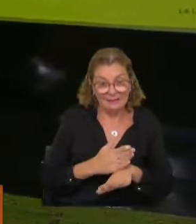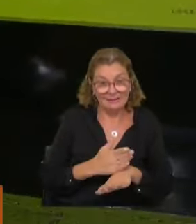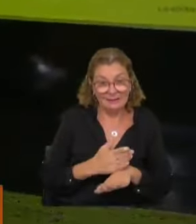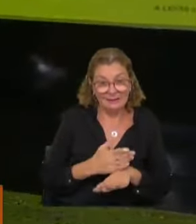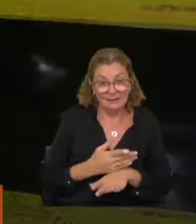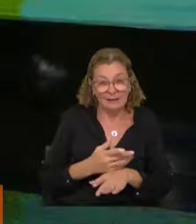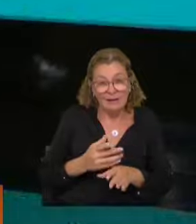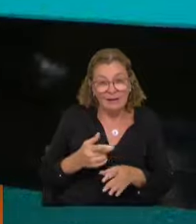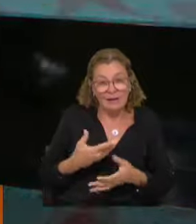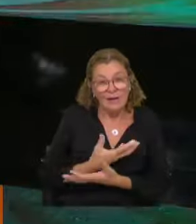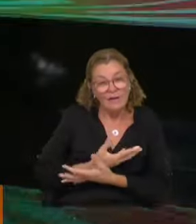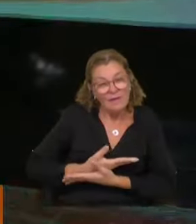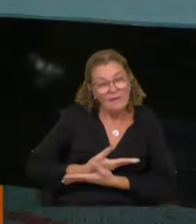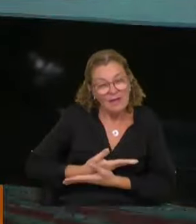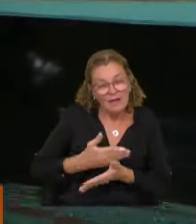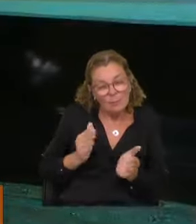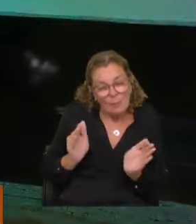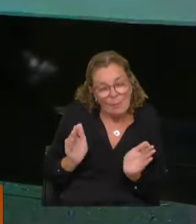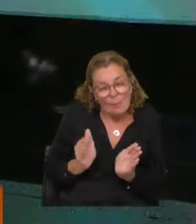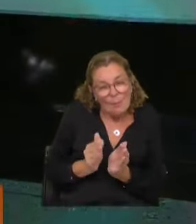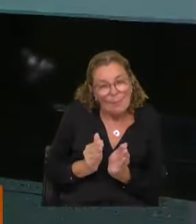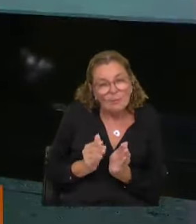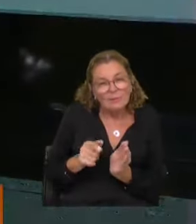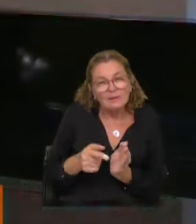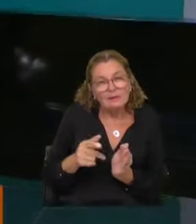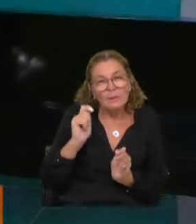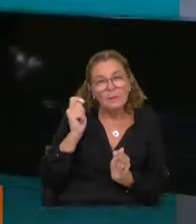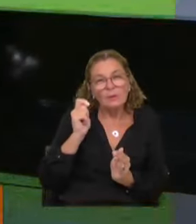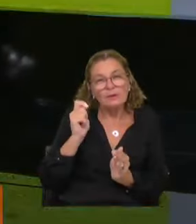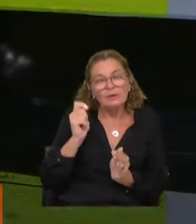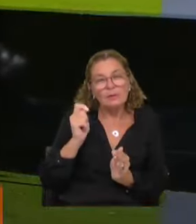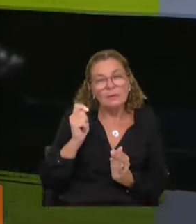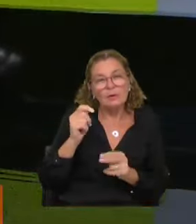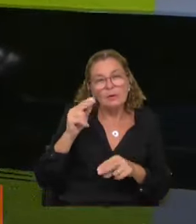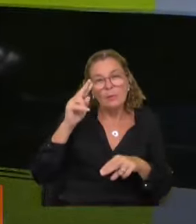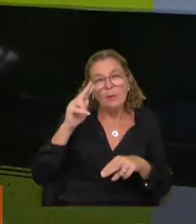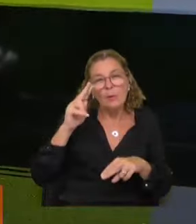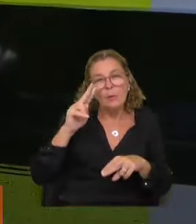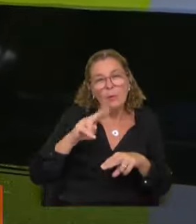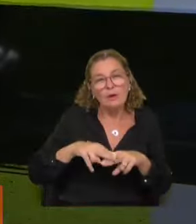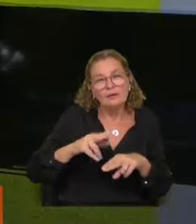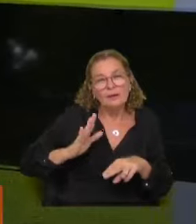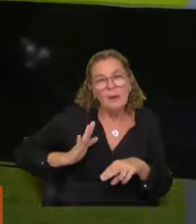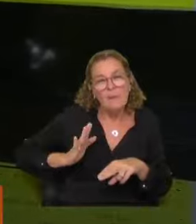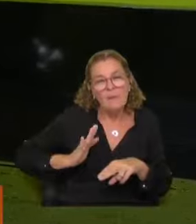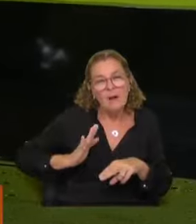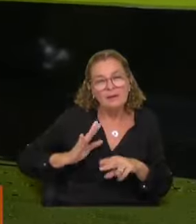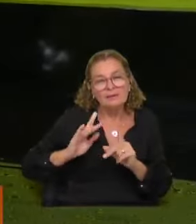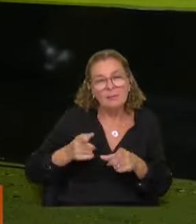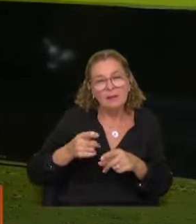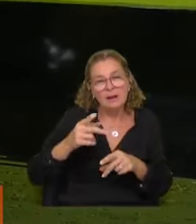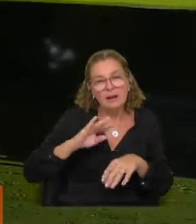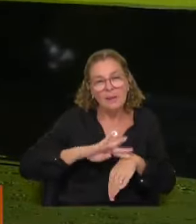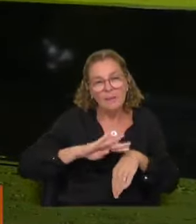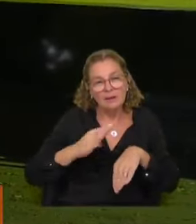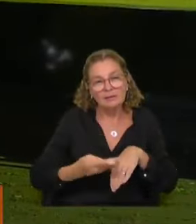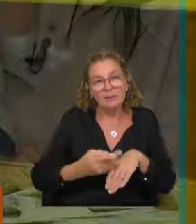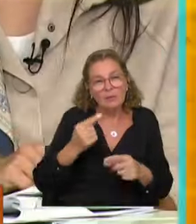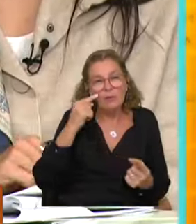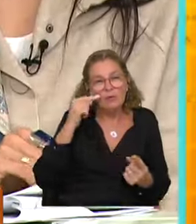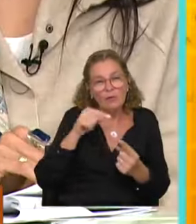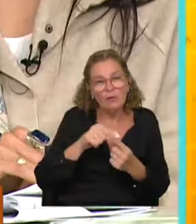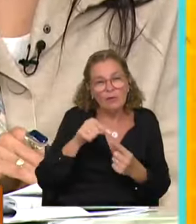desde 2020 a 2023 también en el sector público y mortalidad materna en el embarazo sí hagamos foco en eso entonces